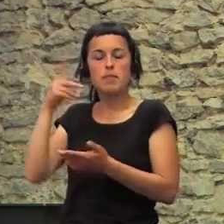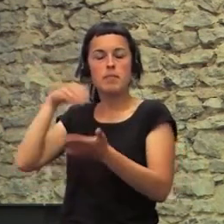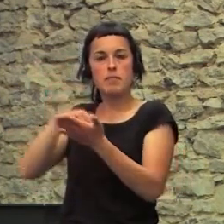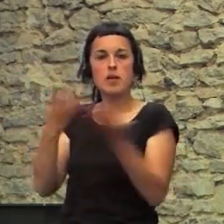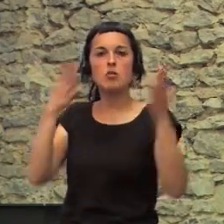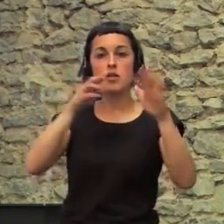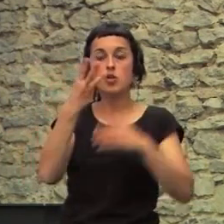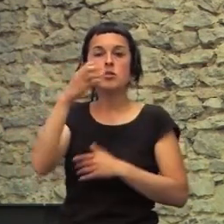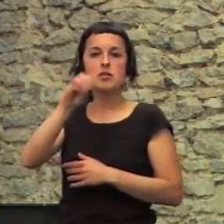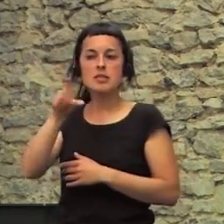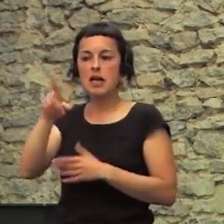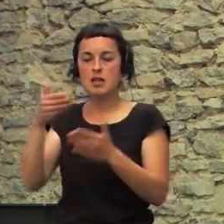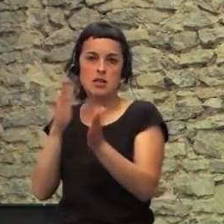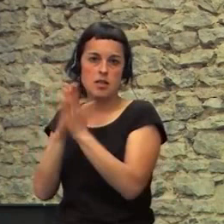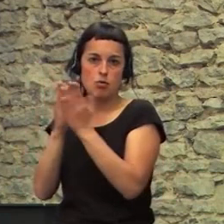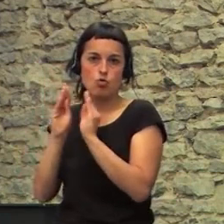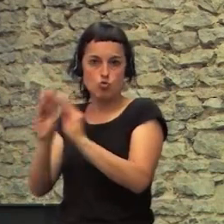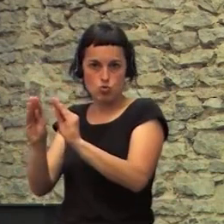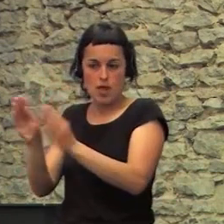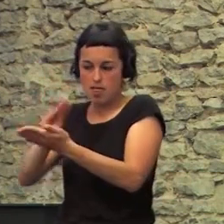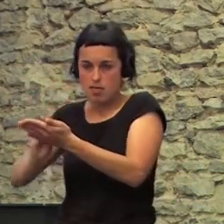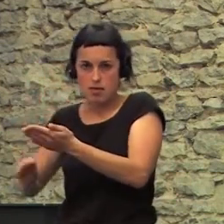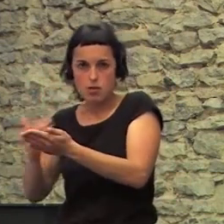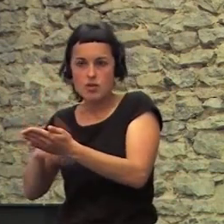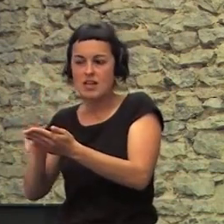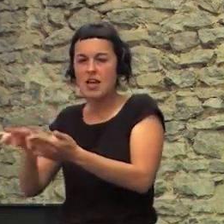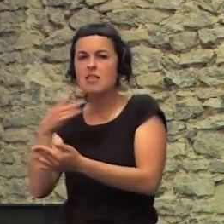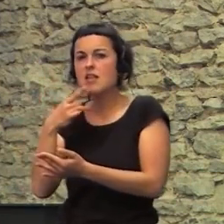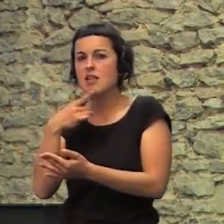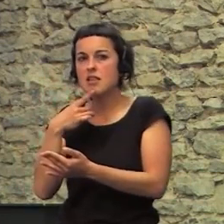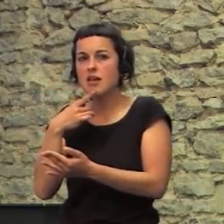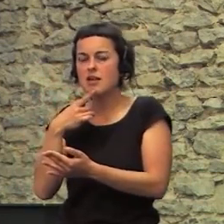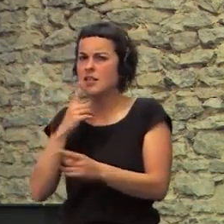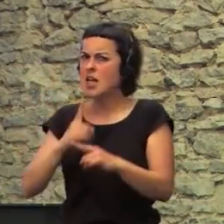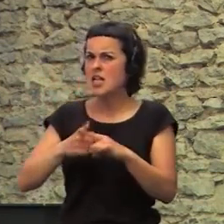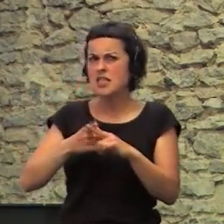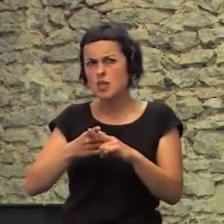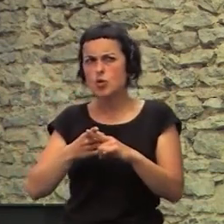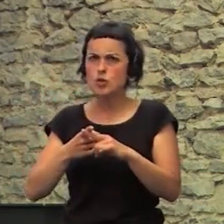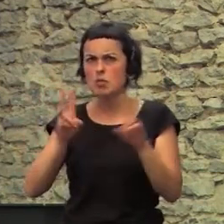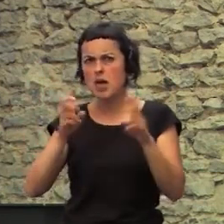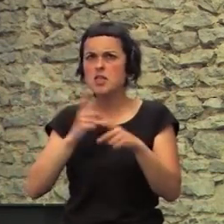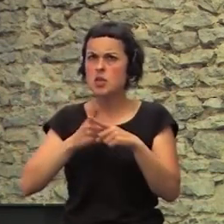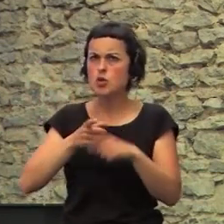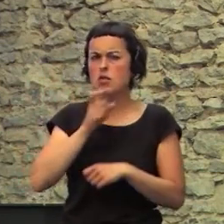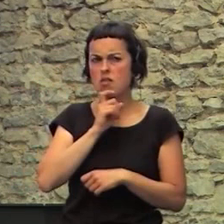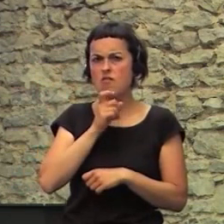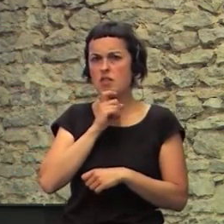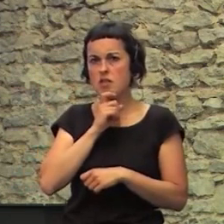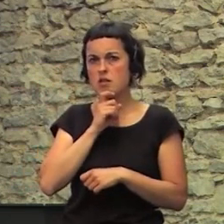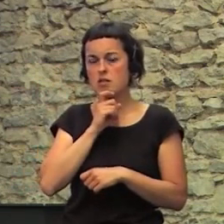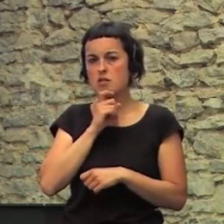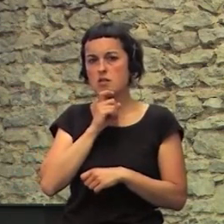estados intersexuales y ya decía que, bueno, que había, como lo del sexo era algo tan complejo, pues que había que hablar de un determinismo